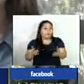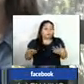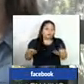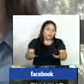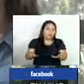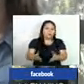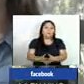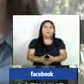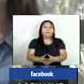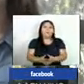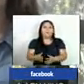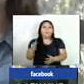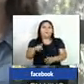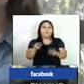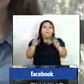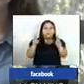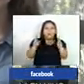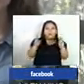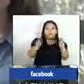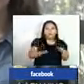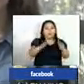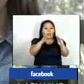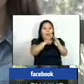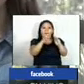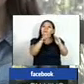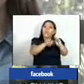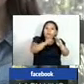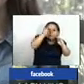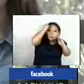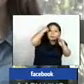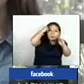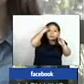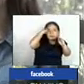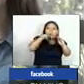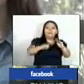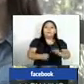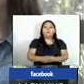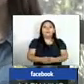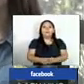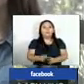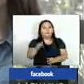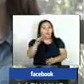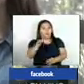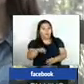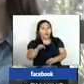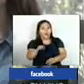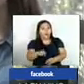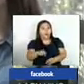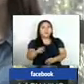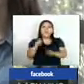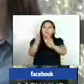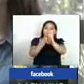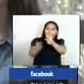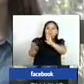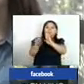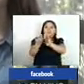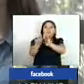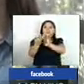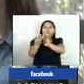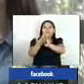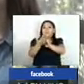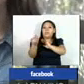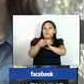está dándose mucho el tema del homeschooling. Ahora es un reto para los niños y es algo que